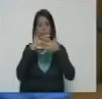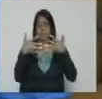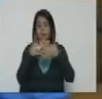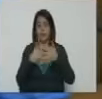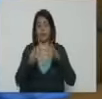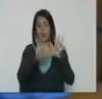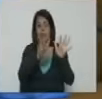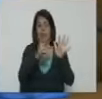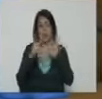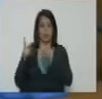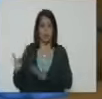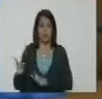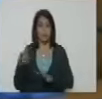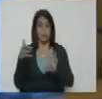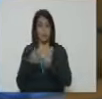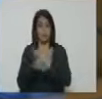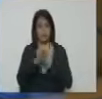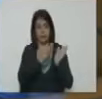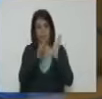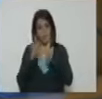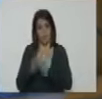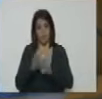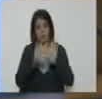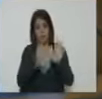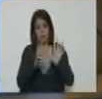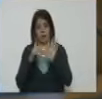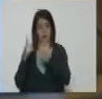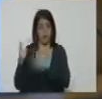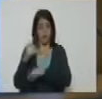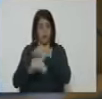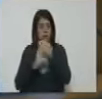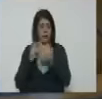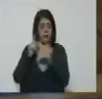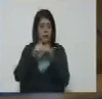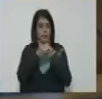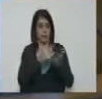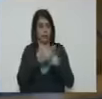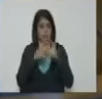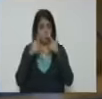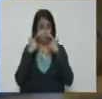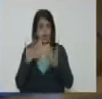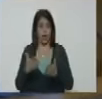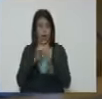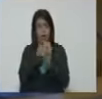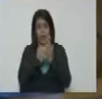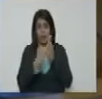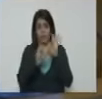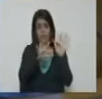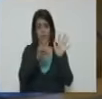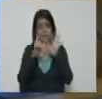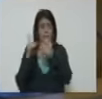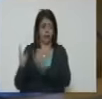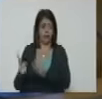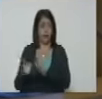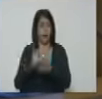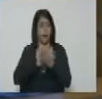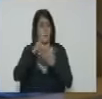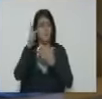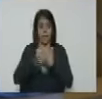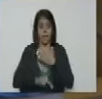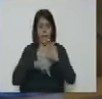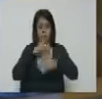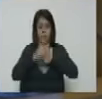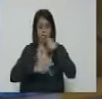artículo 17, el cual pasa a ser el artículo 16, quedando redactado en los siguientes términos. Artículo 16. La planificación